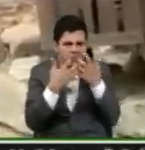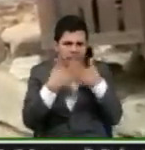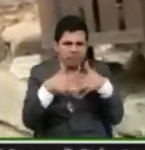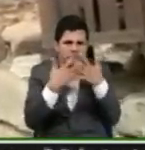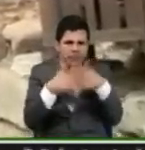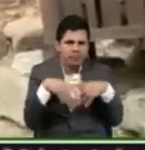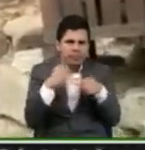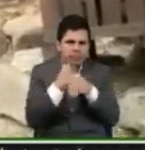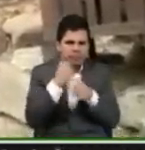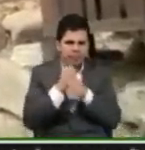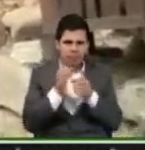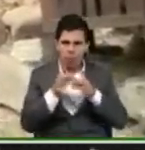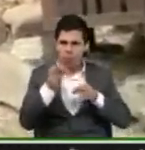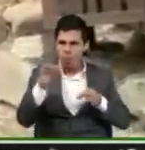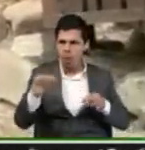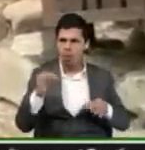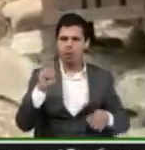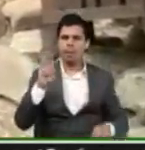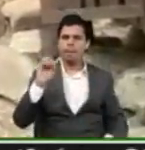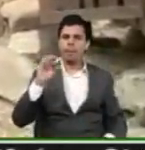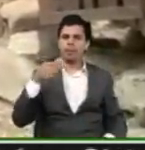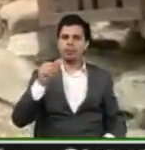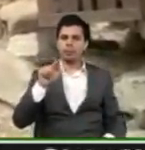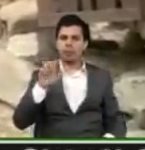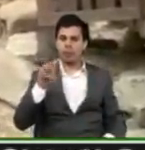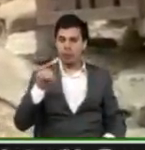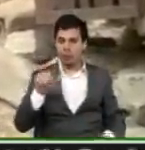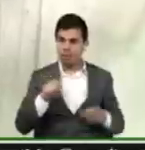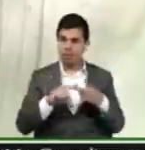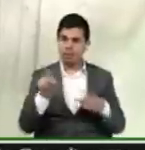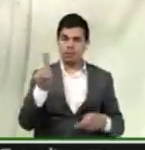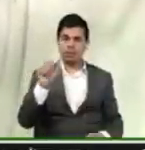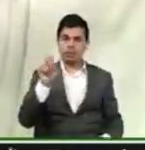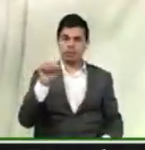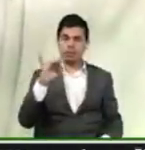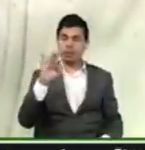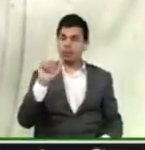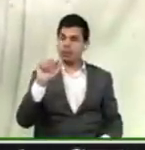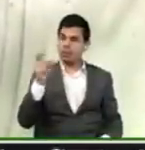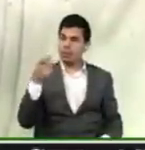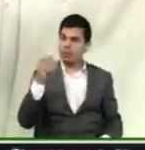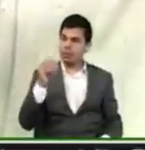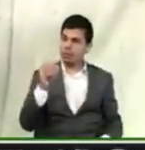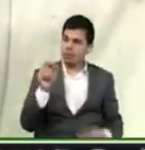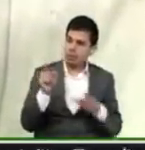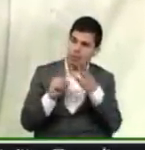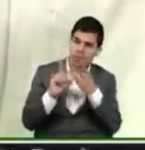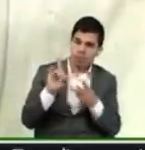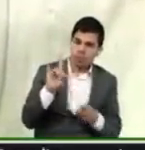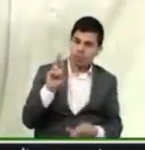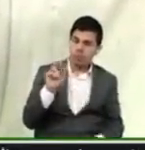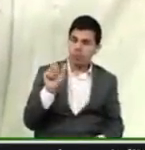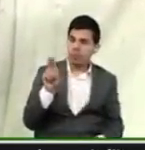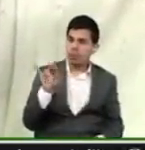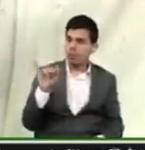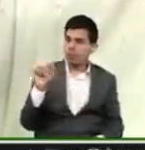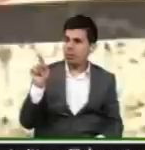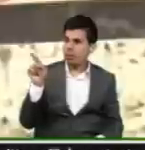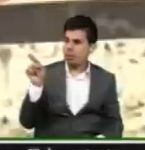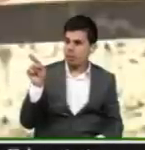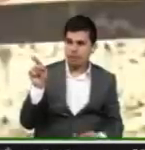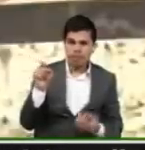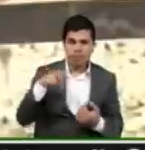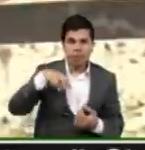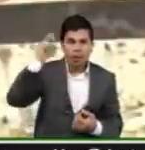productores de los municipios de Bochalema, Santiago y Durania. Pues se tiene previsto que esto sea para incentivar la ganadería del Norte de